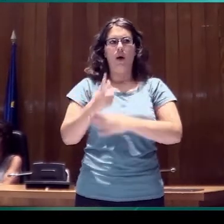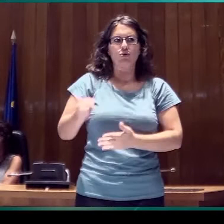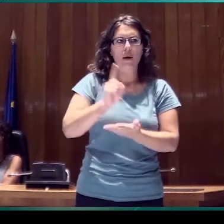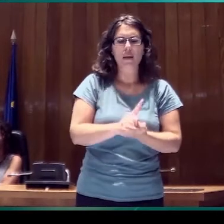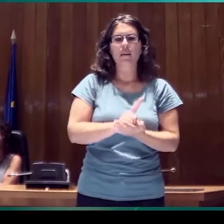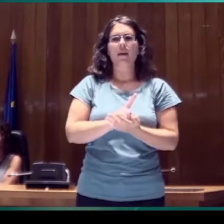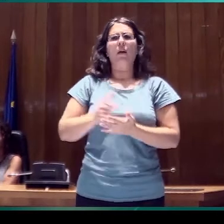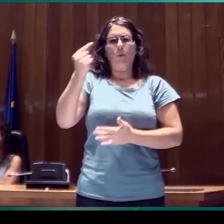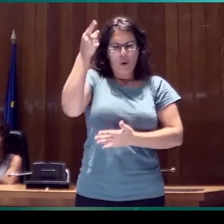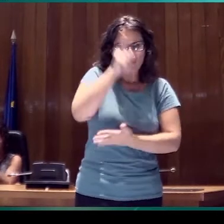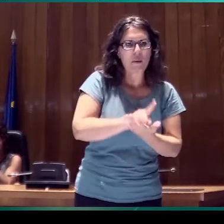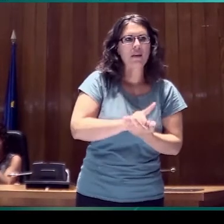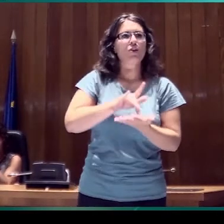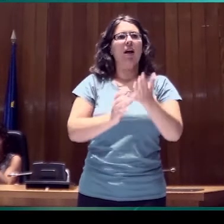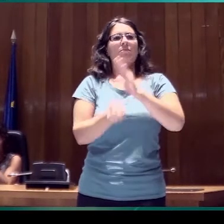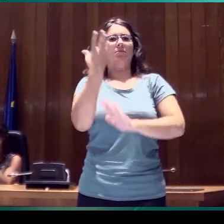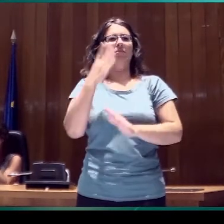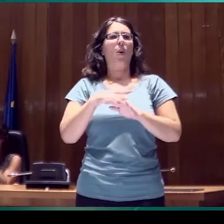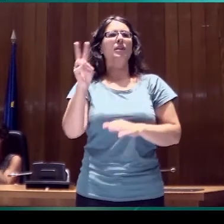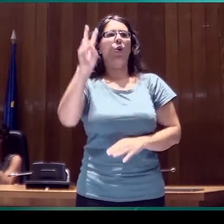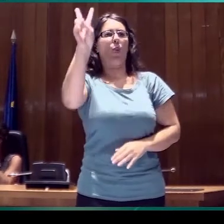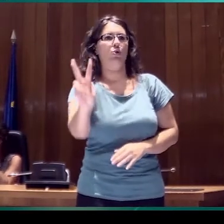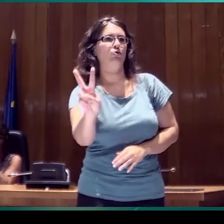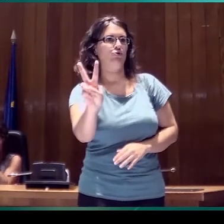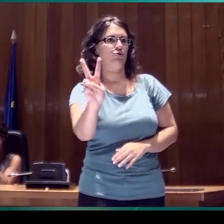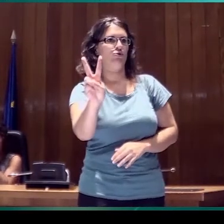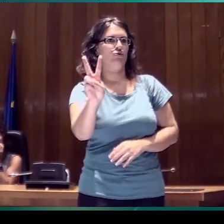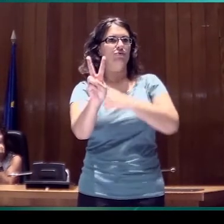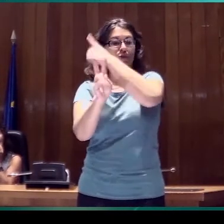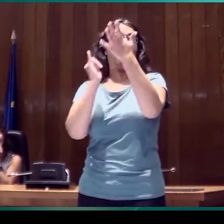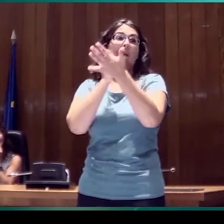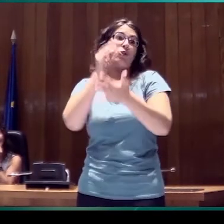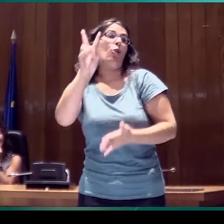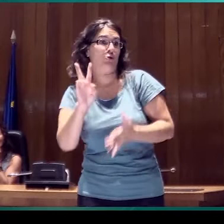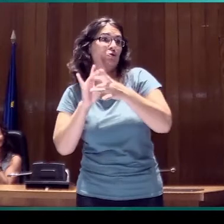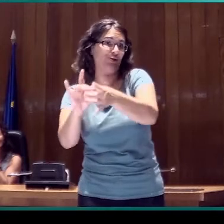versión dos. Y esta versión dos fue objeto del piloto dos.